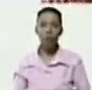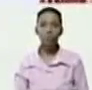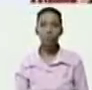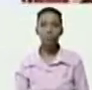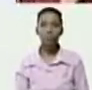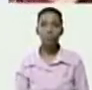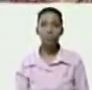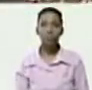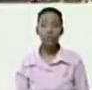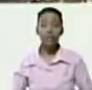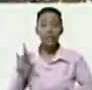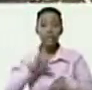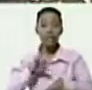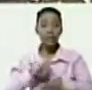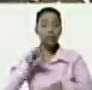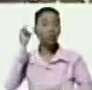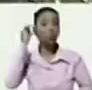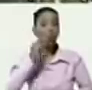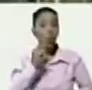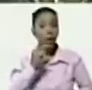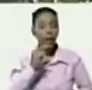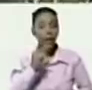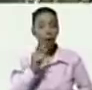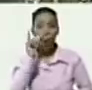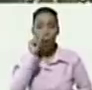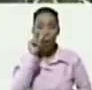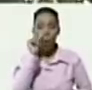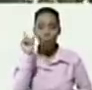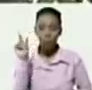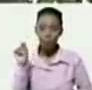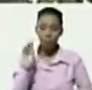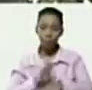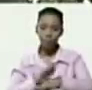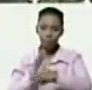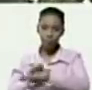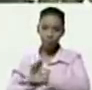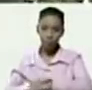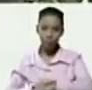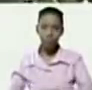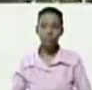Le tocaba a Sucre, muchachos.